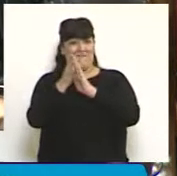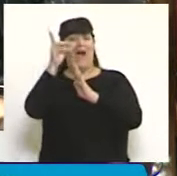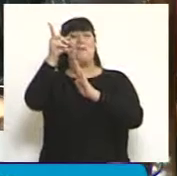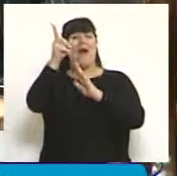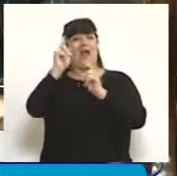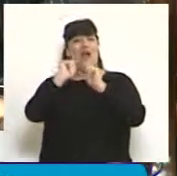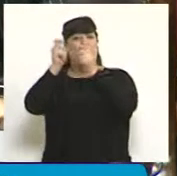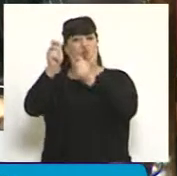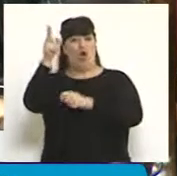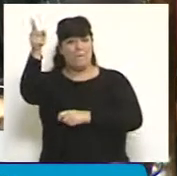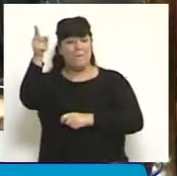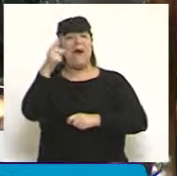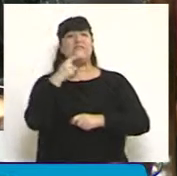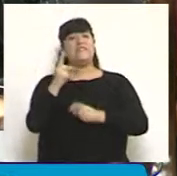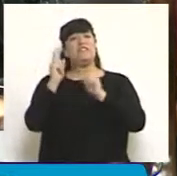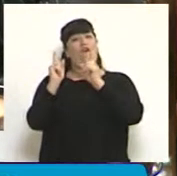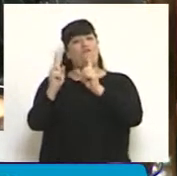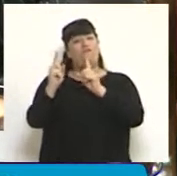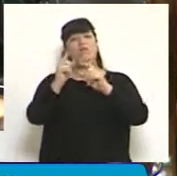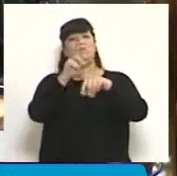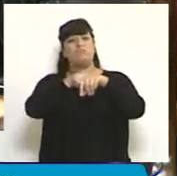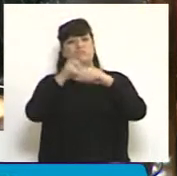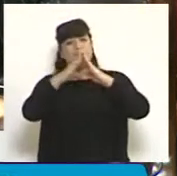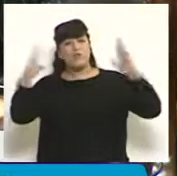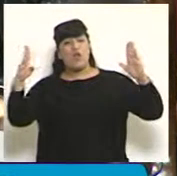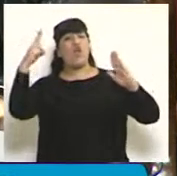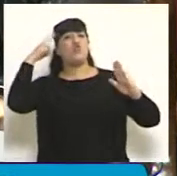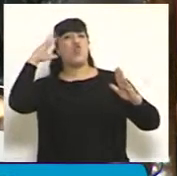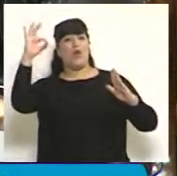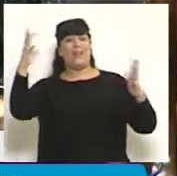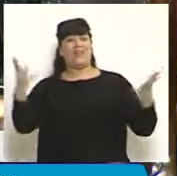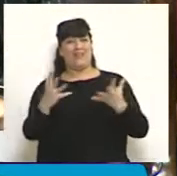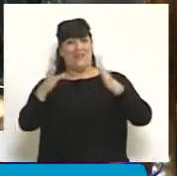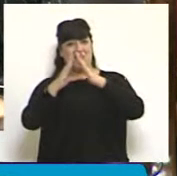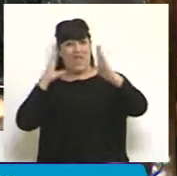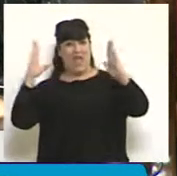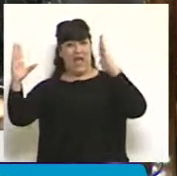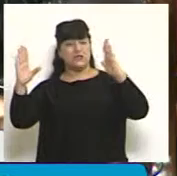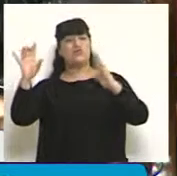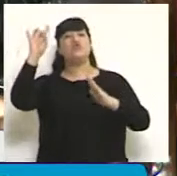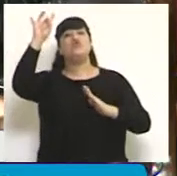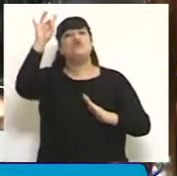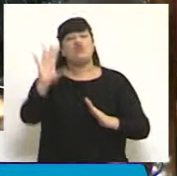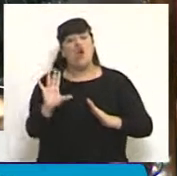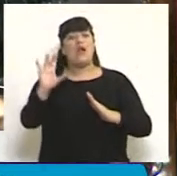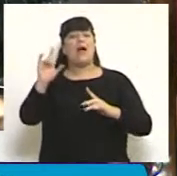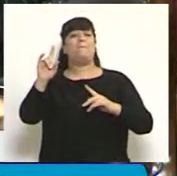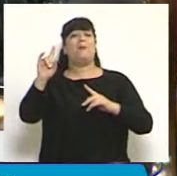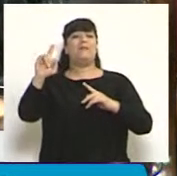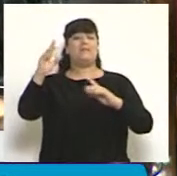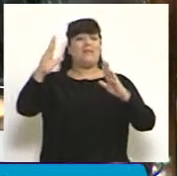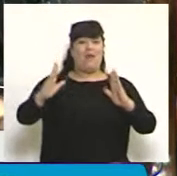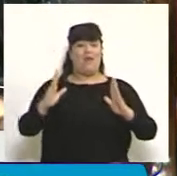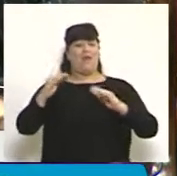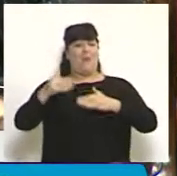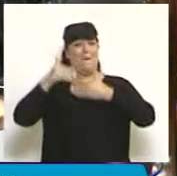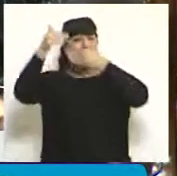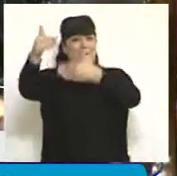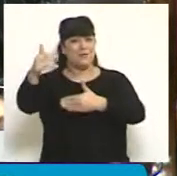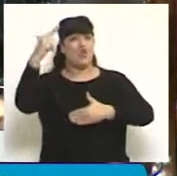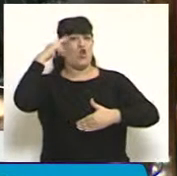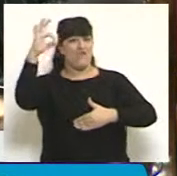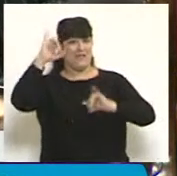subrogantes tendrán una vigencia exacta de 90 días, solo prorrogables por otros 90. Requerirán